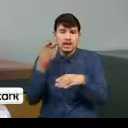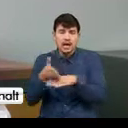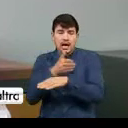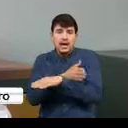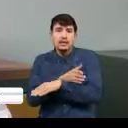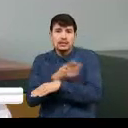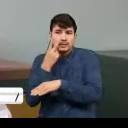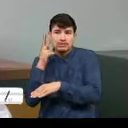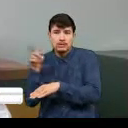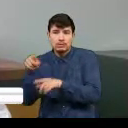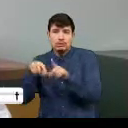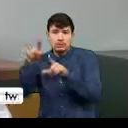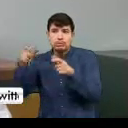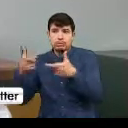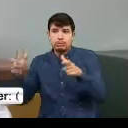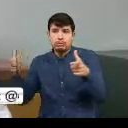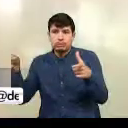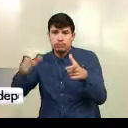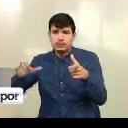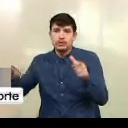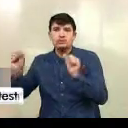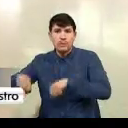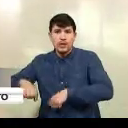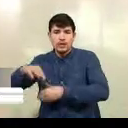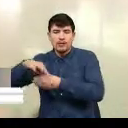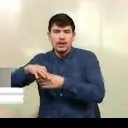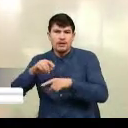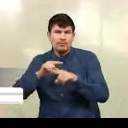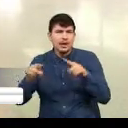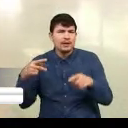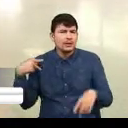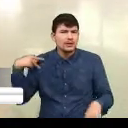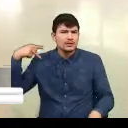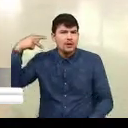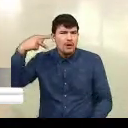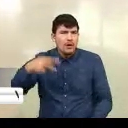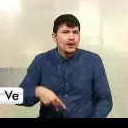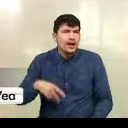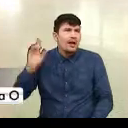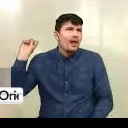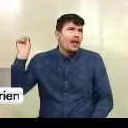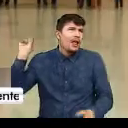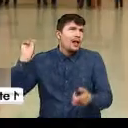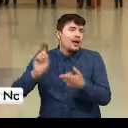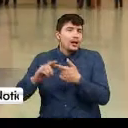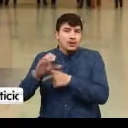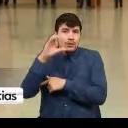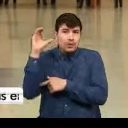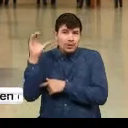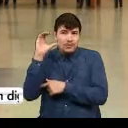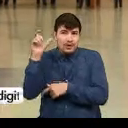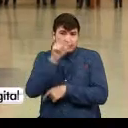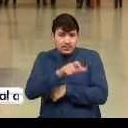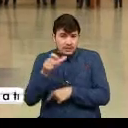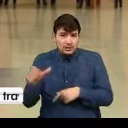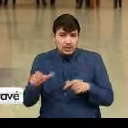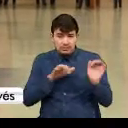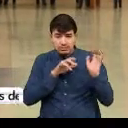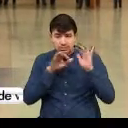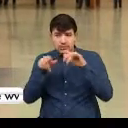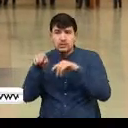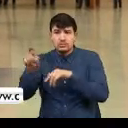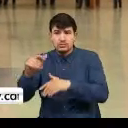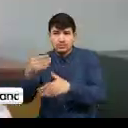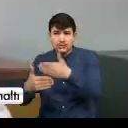electoral, pero históricamente en Colombia ha ocurrido que la afluencia de votantes a este tipo